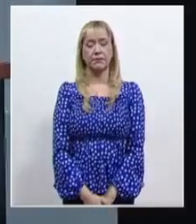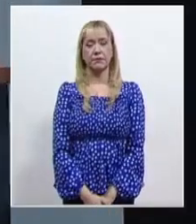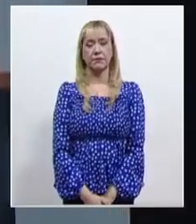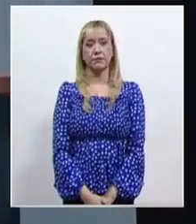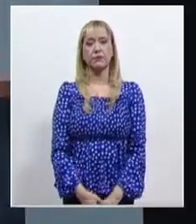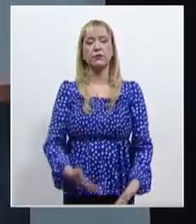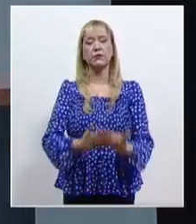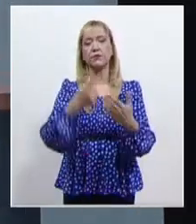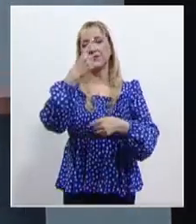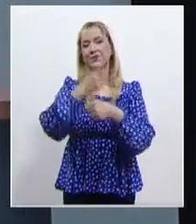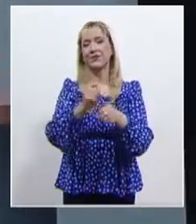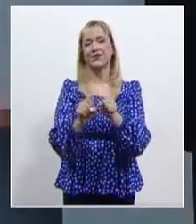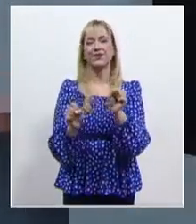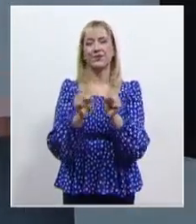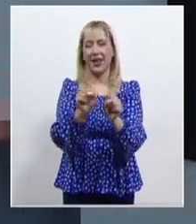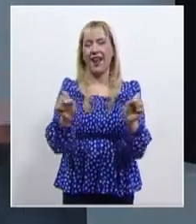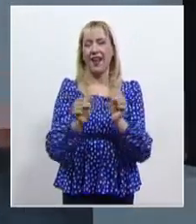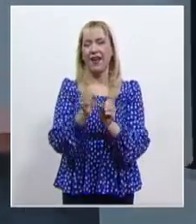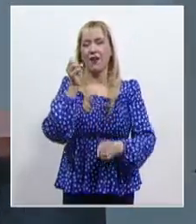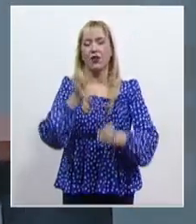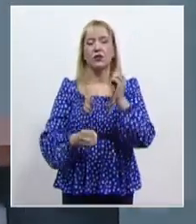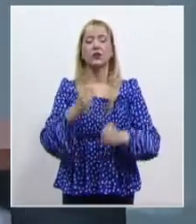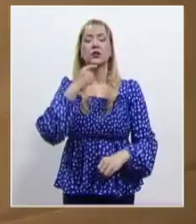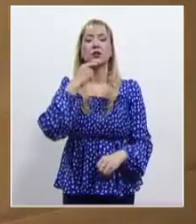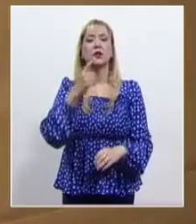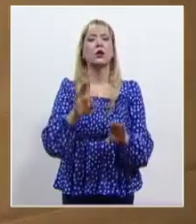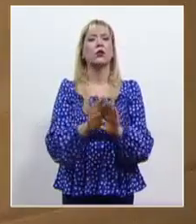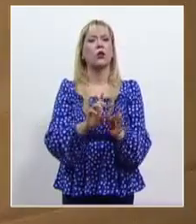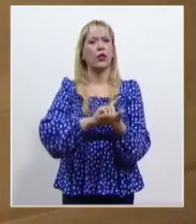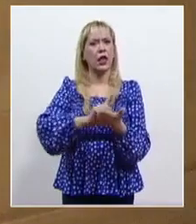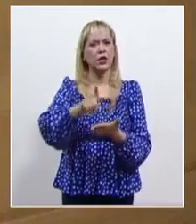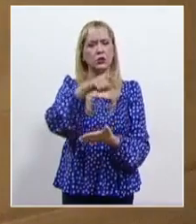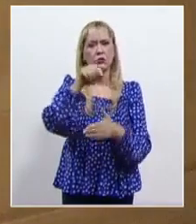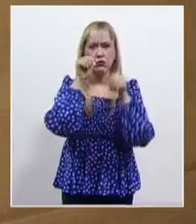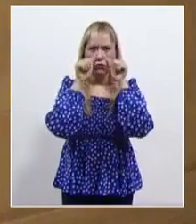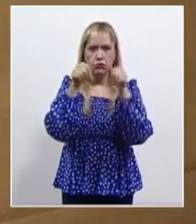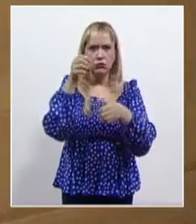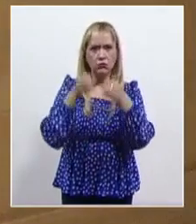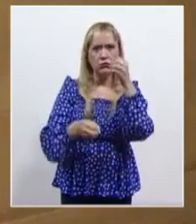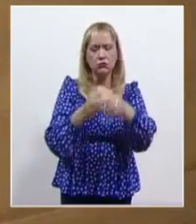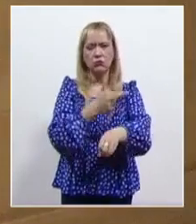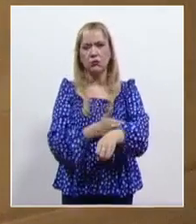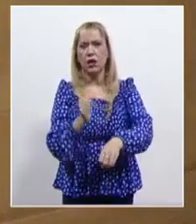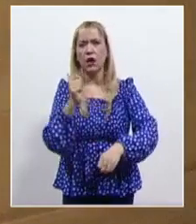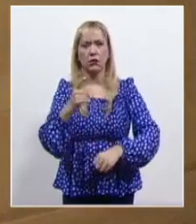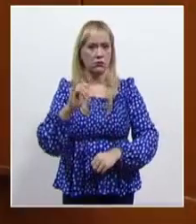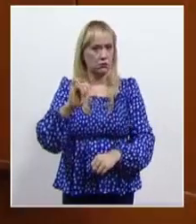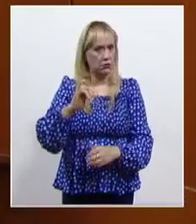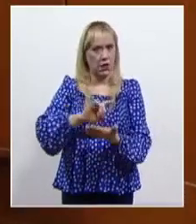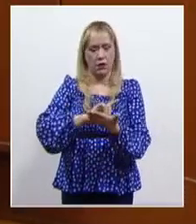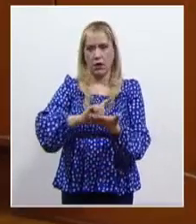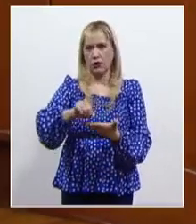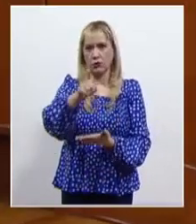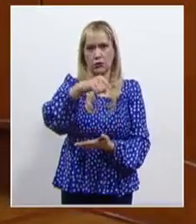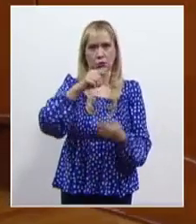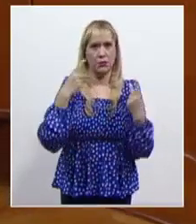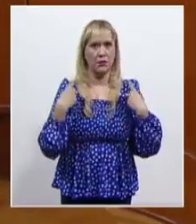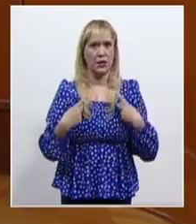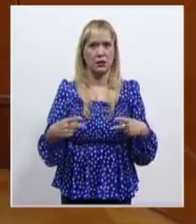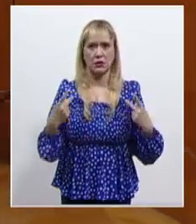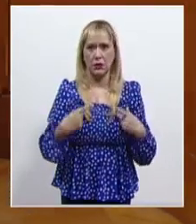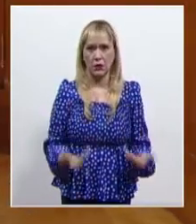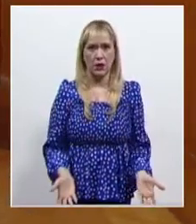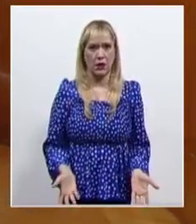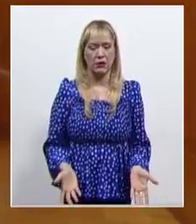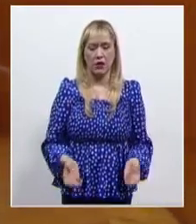La primera sala de la Corte estableció que el derecho de acceso a la justicia también forma parte del derecho a la seguridad social, por lo que las personas